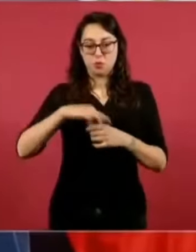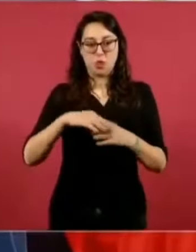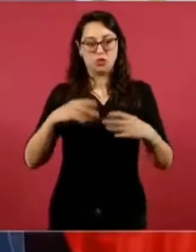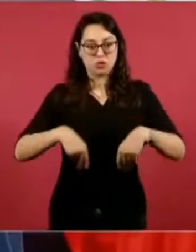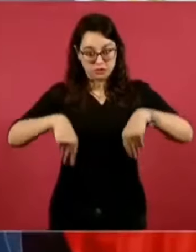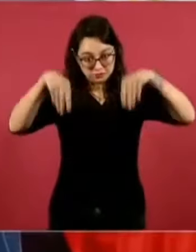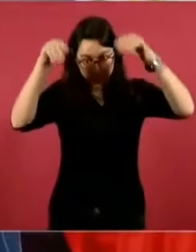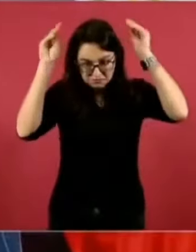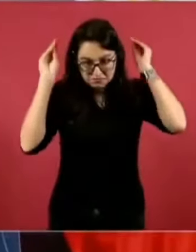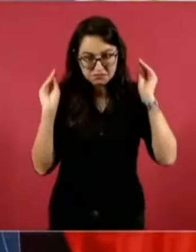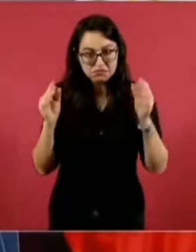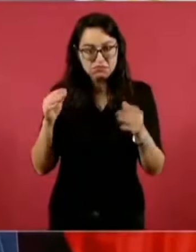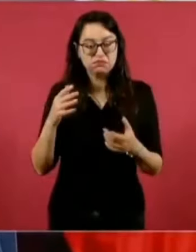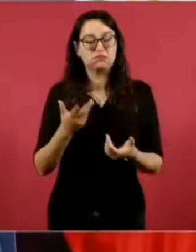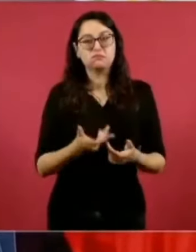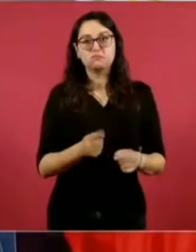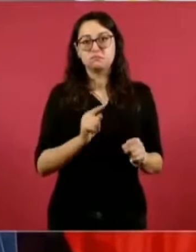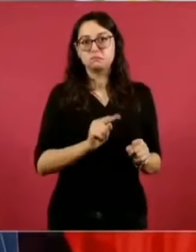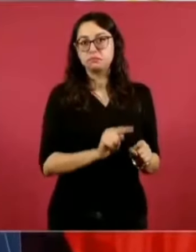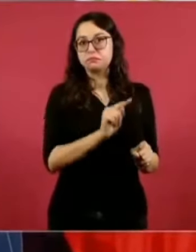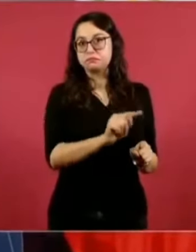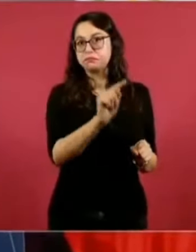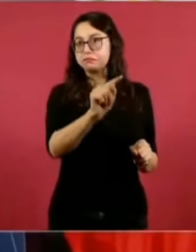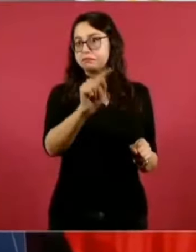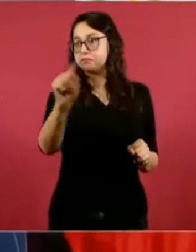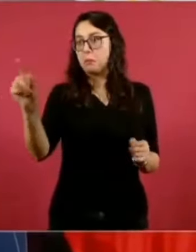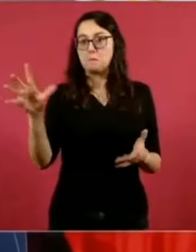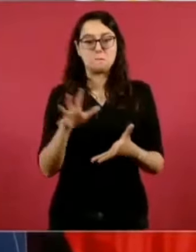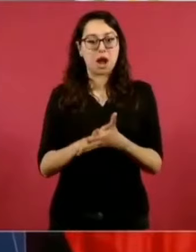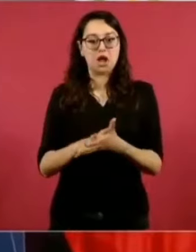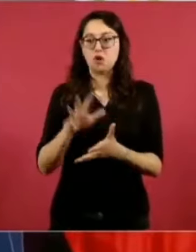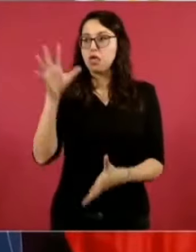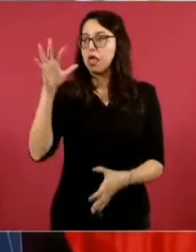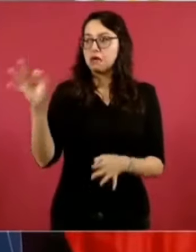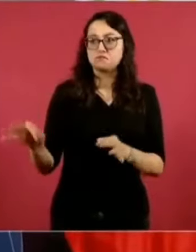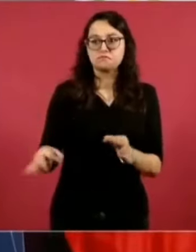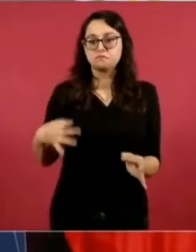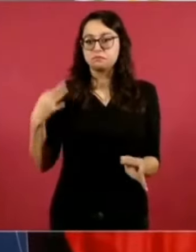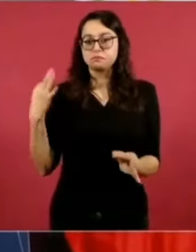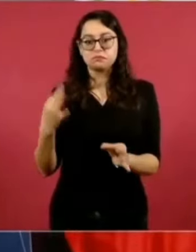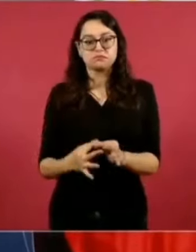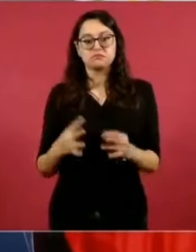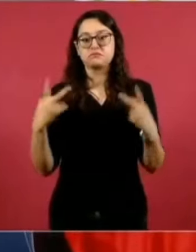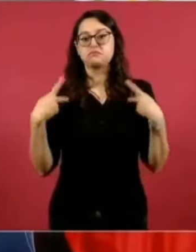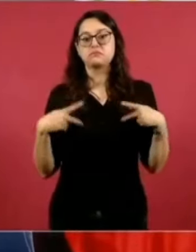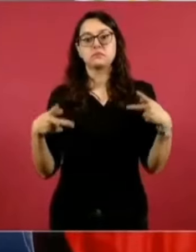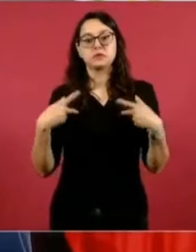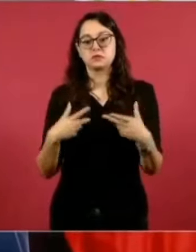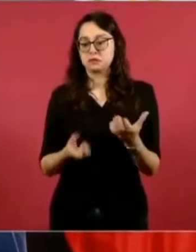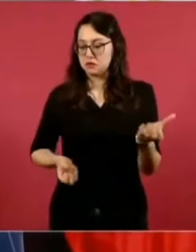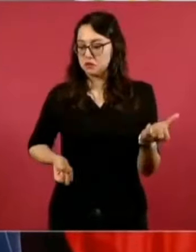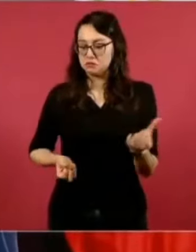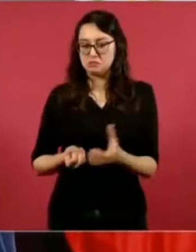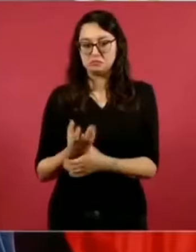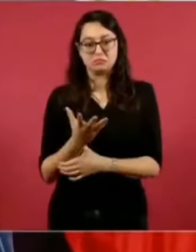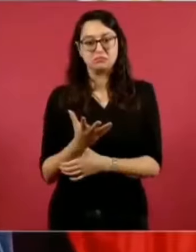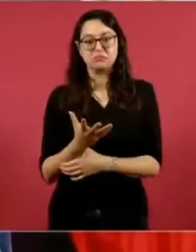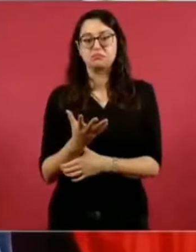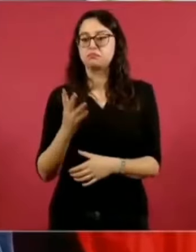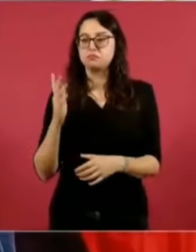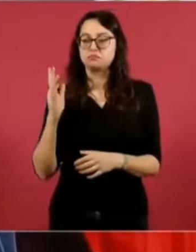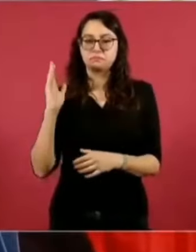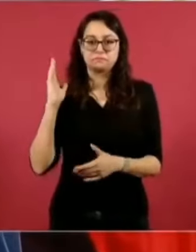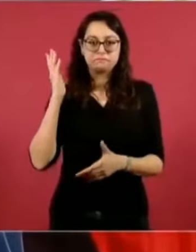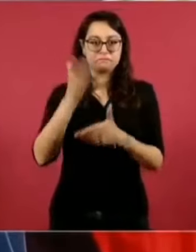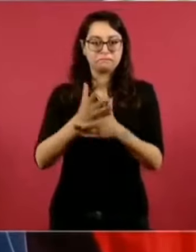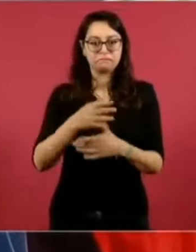de las casillas electorales y el pueblo salió a votar. También